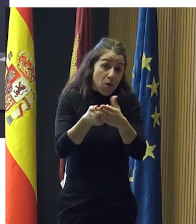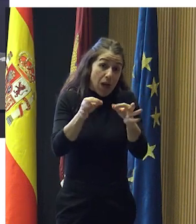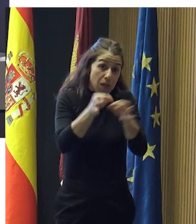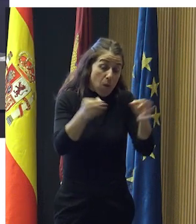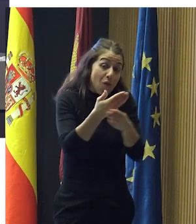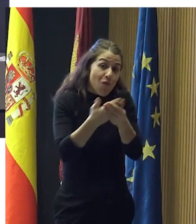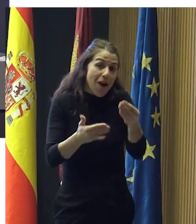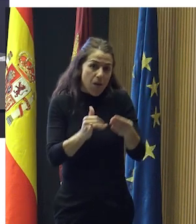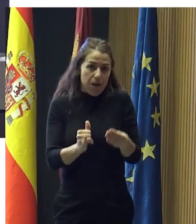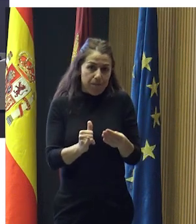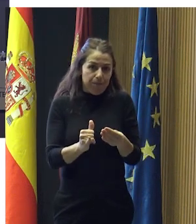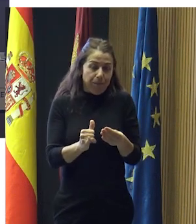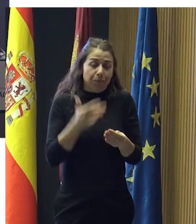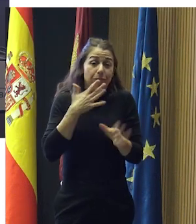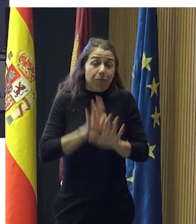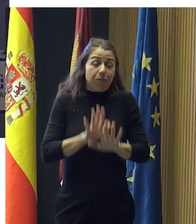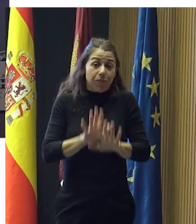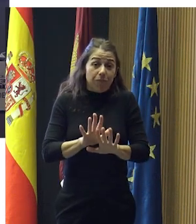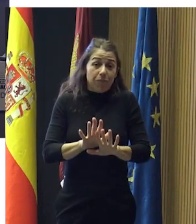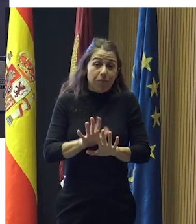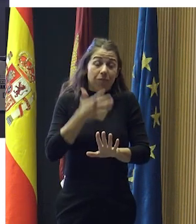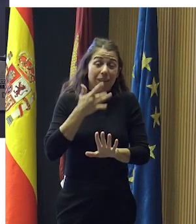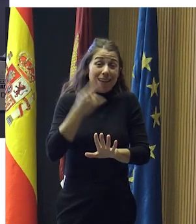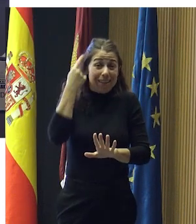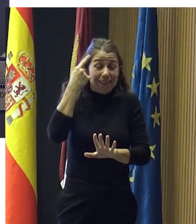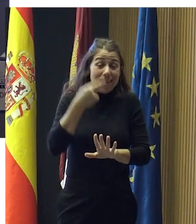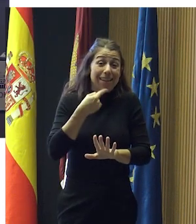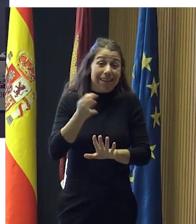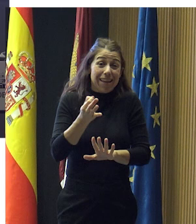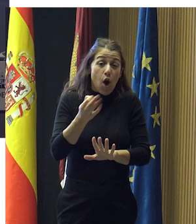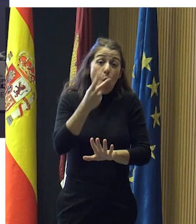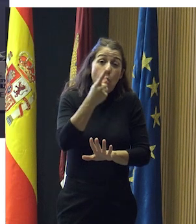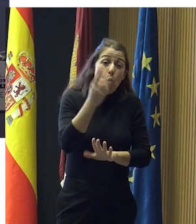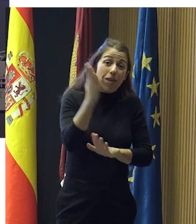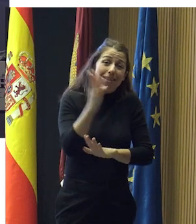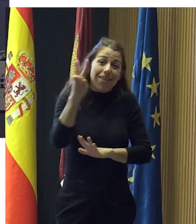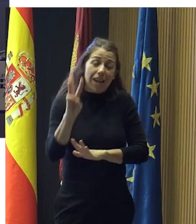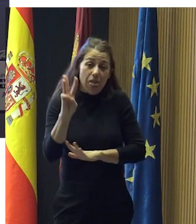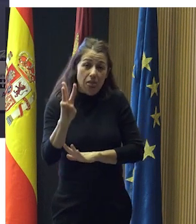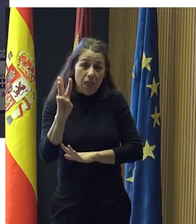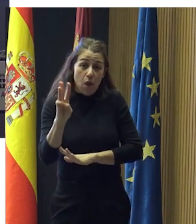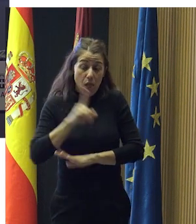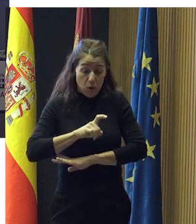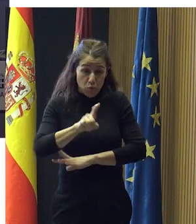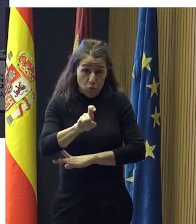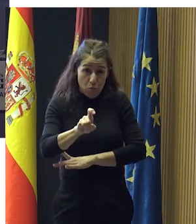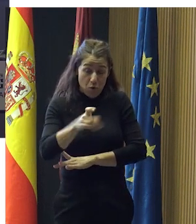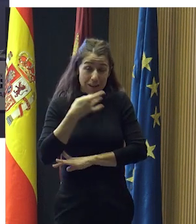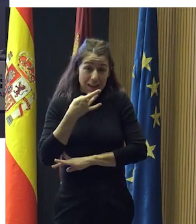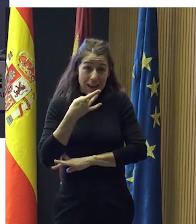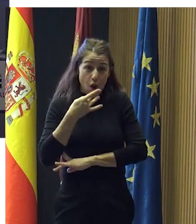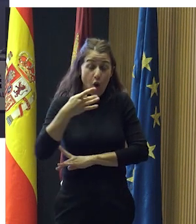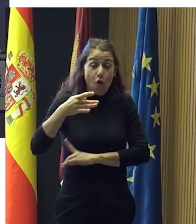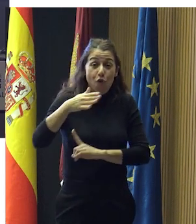en ellas. Pero hay que decir que 1/3 de los tumores se deben a